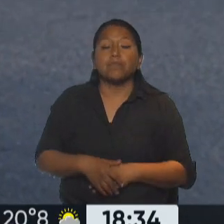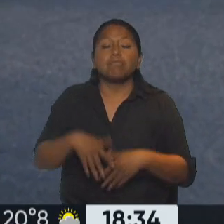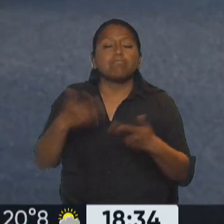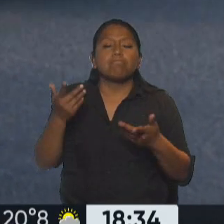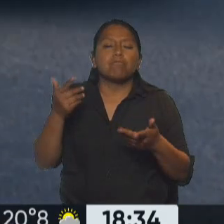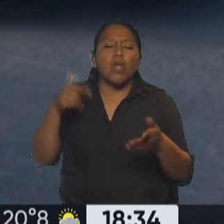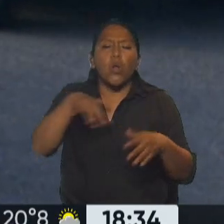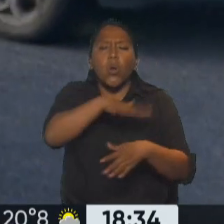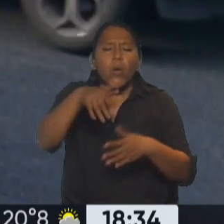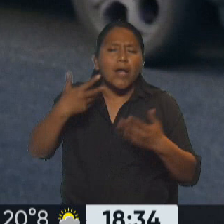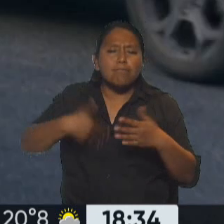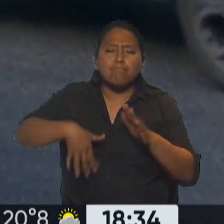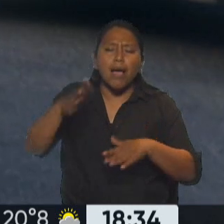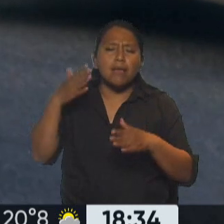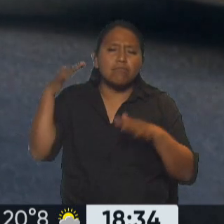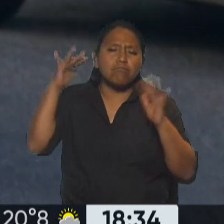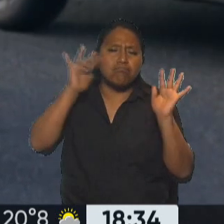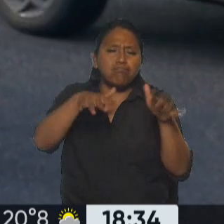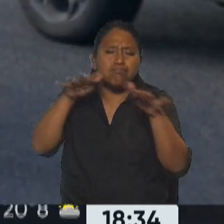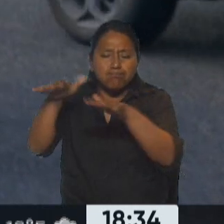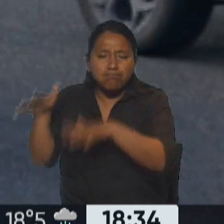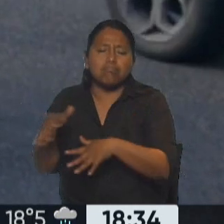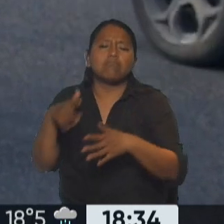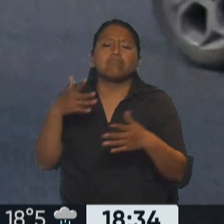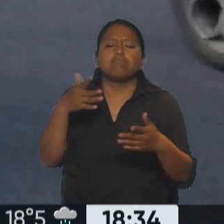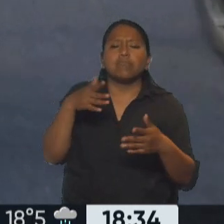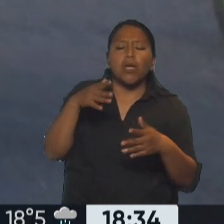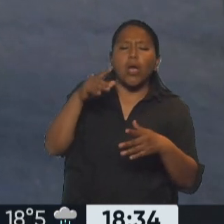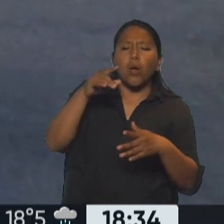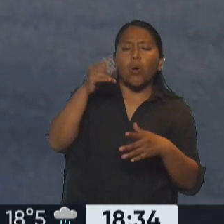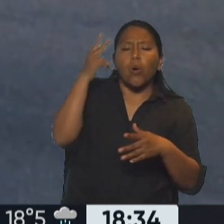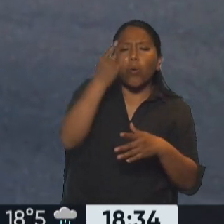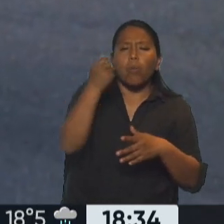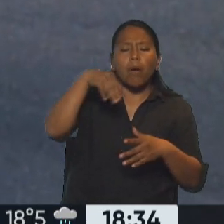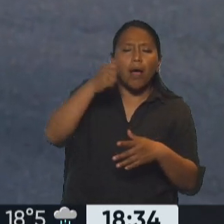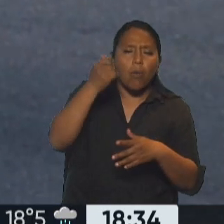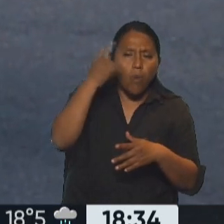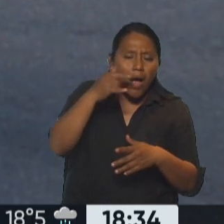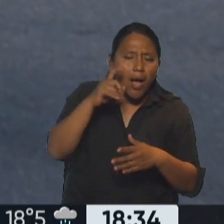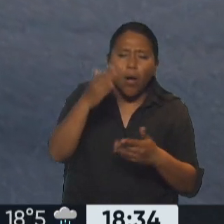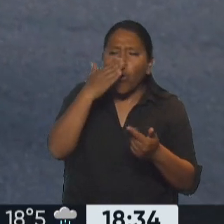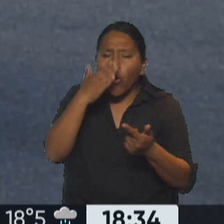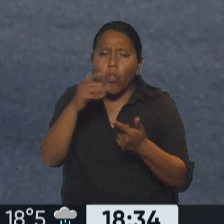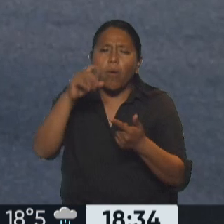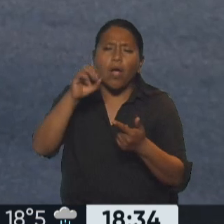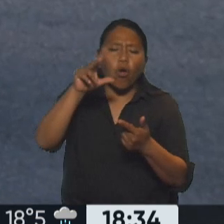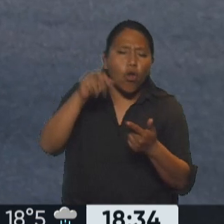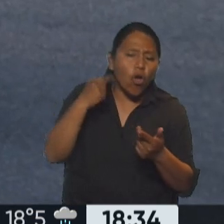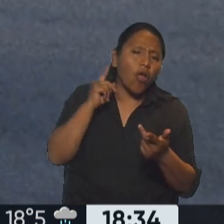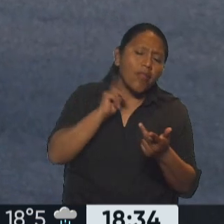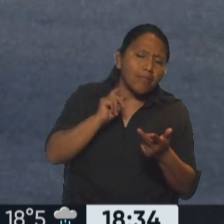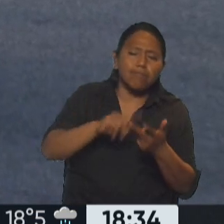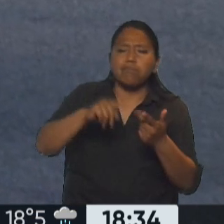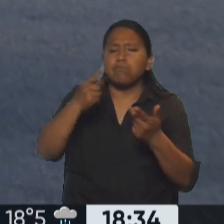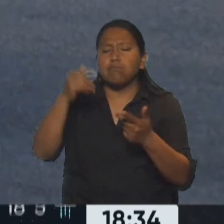más visitadas para este fin de semana son Puerto Iguazú, Quebrada Humahuaca, Carlos Paz, Colón, Tandil,